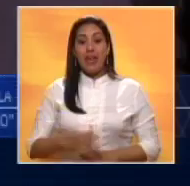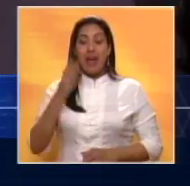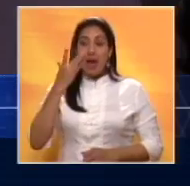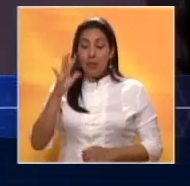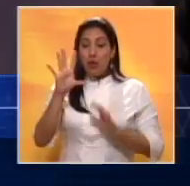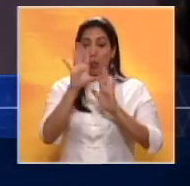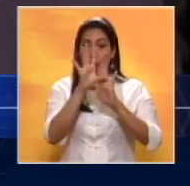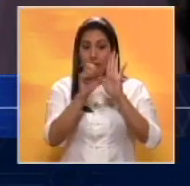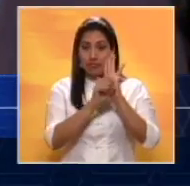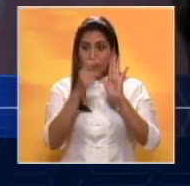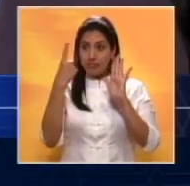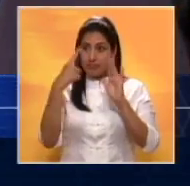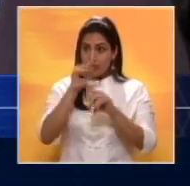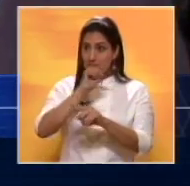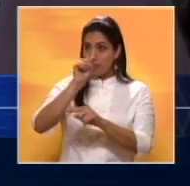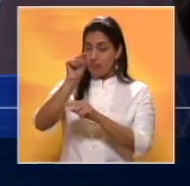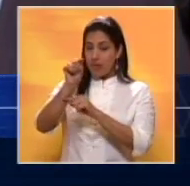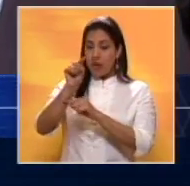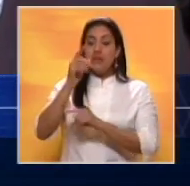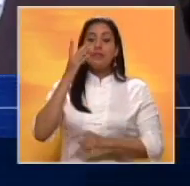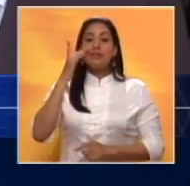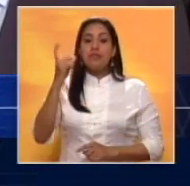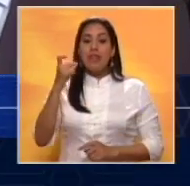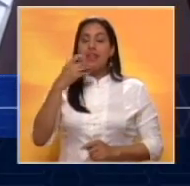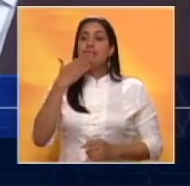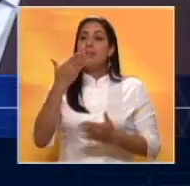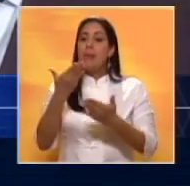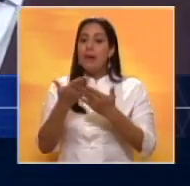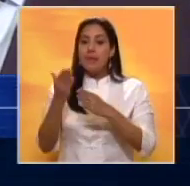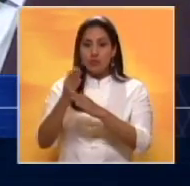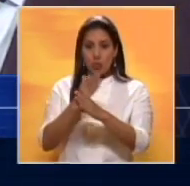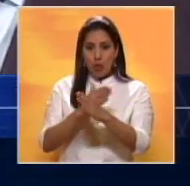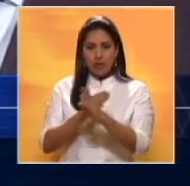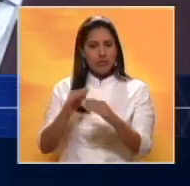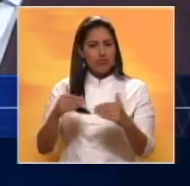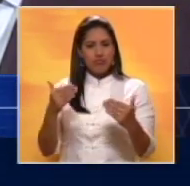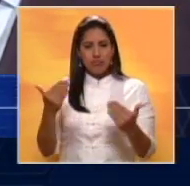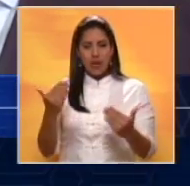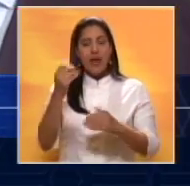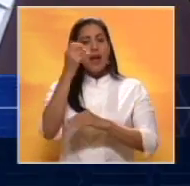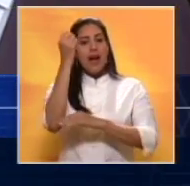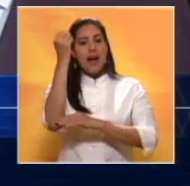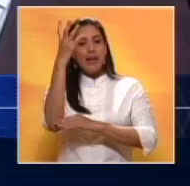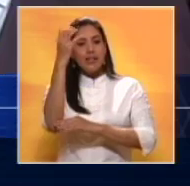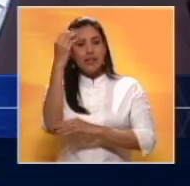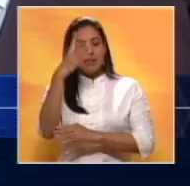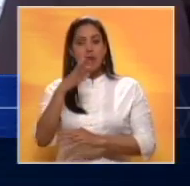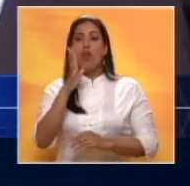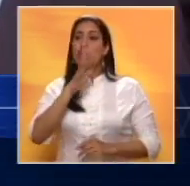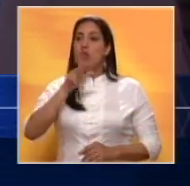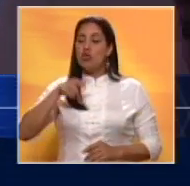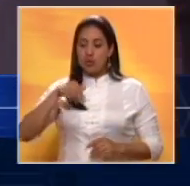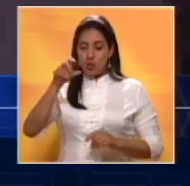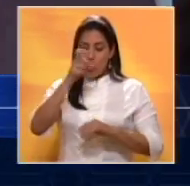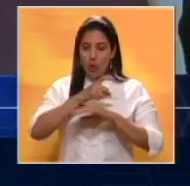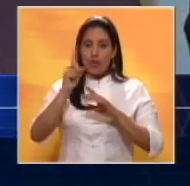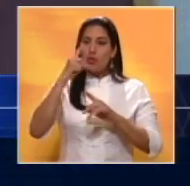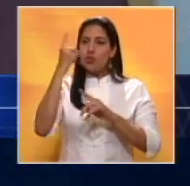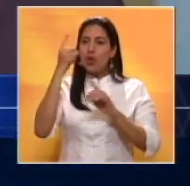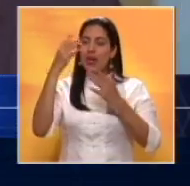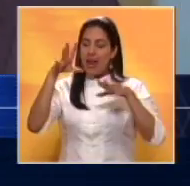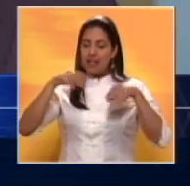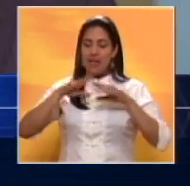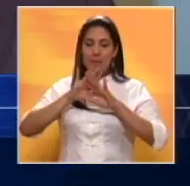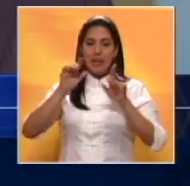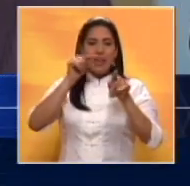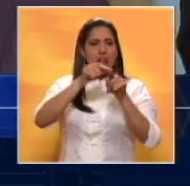la Constitución exija que se tenga la autorización previa de la Asamblea, nuestros gobiernos solamente habrán de